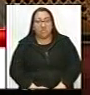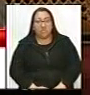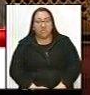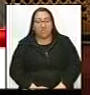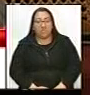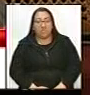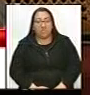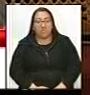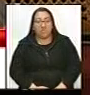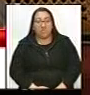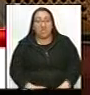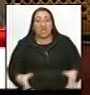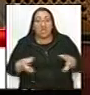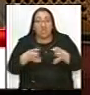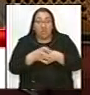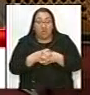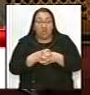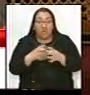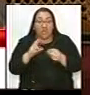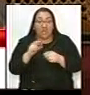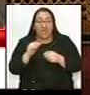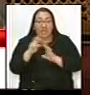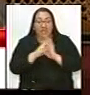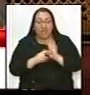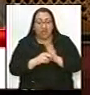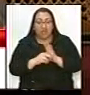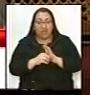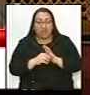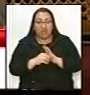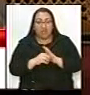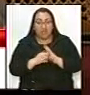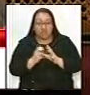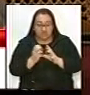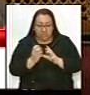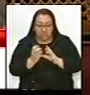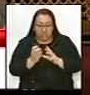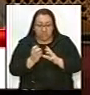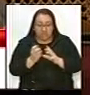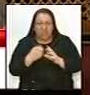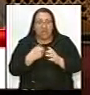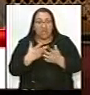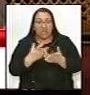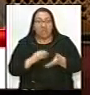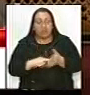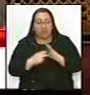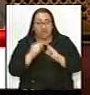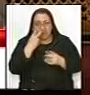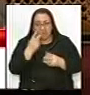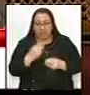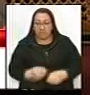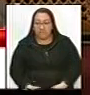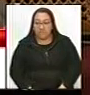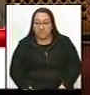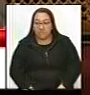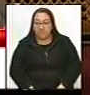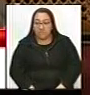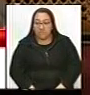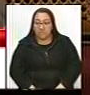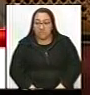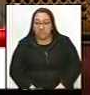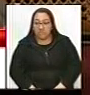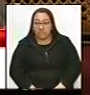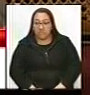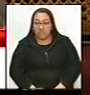con las redes regionales estas redes regionales tienen dos componentes como podrán ver una vez de transporte